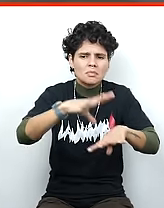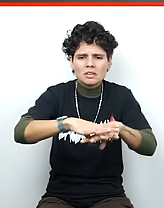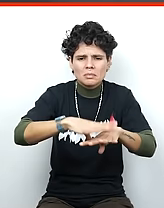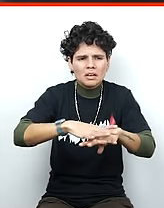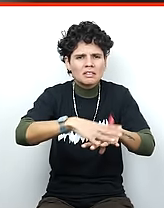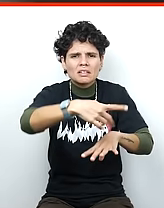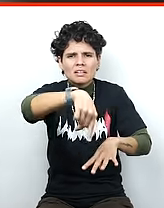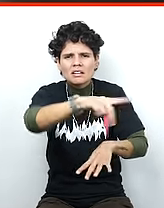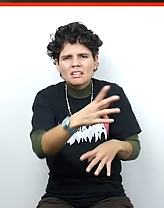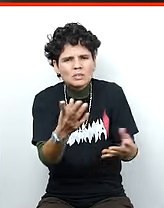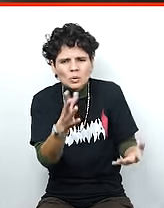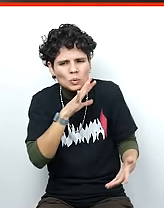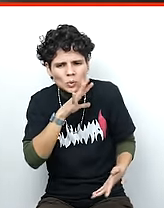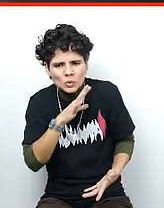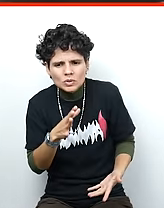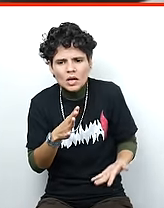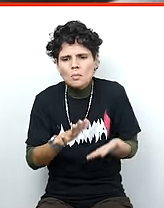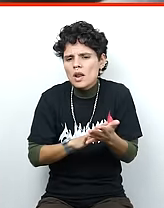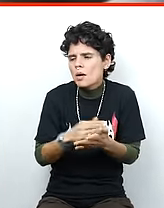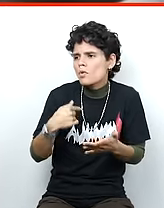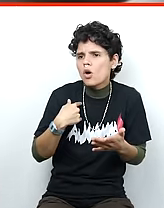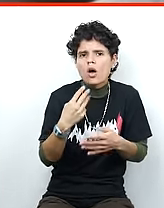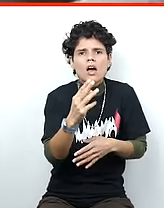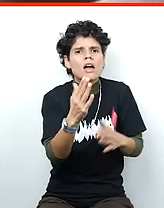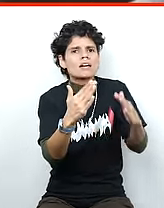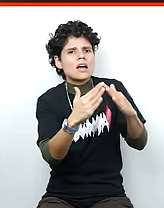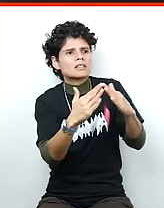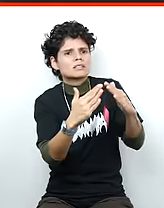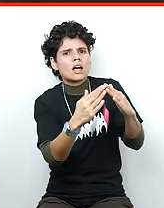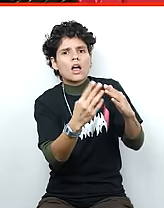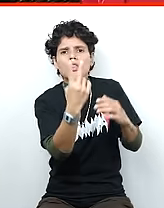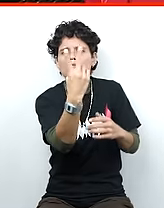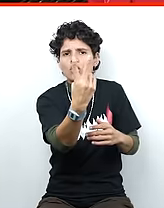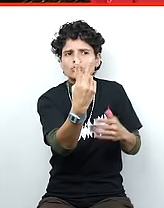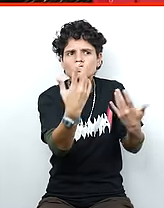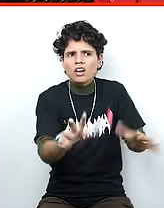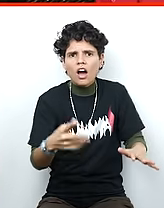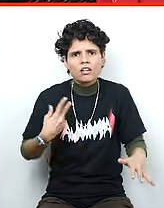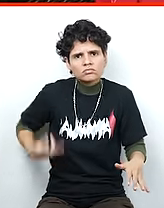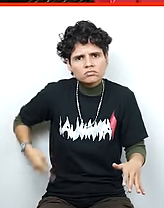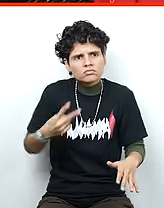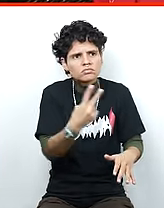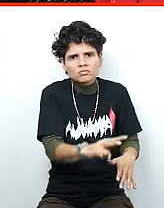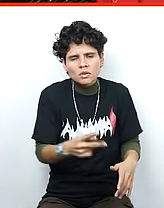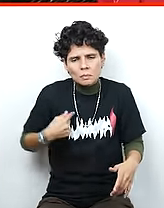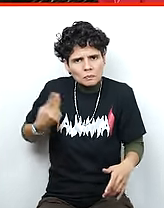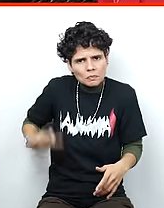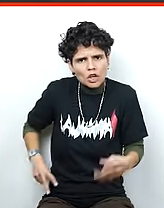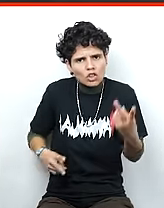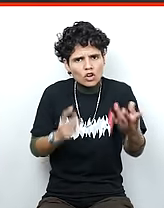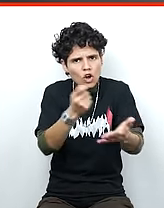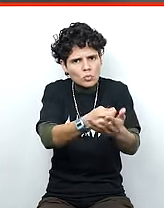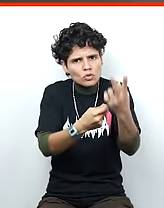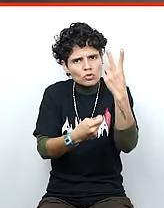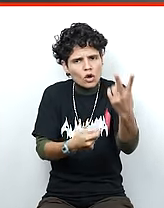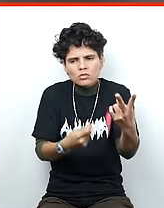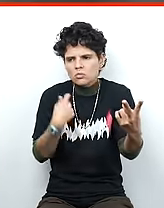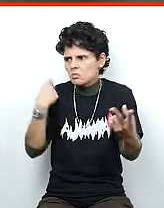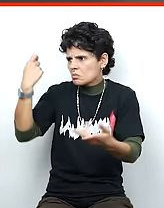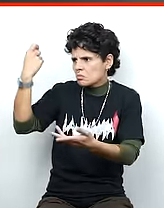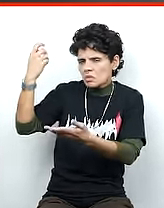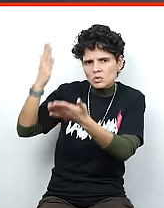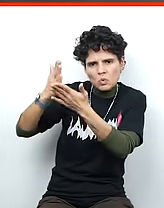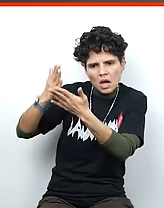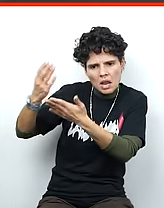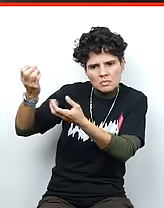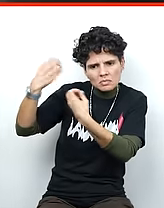yo nunca la voy a ocupar, ¿la entendí? Si yo tengo dos propiedades en Miami y no terminé la escuela. Si como que deberían enseñar mejor a hacer negocios, a hacer guay buenas.